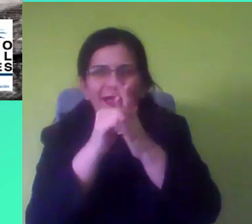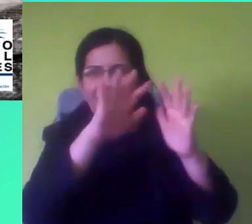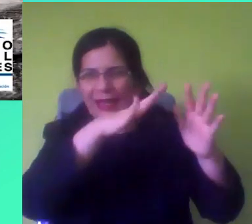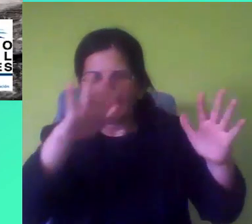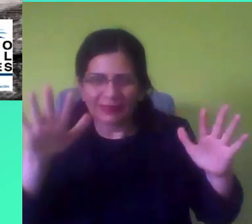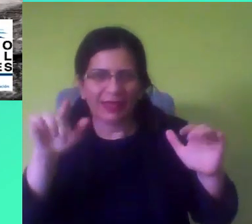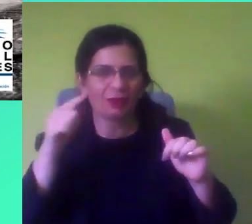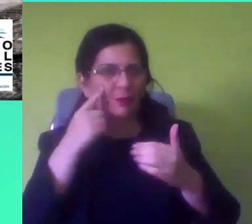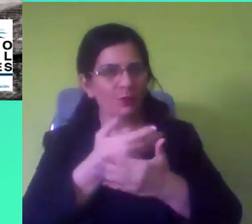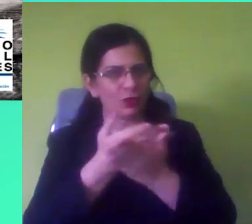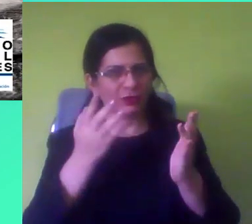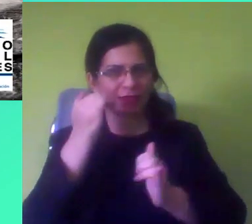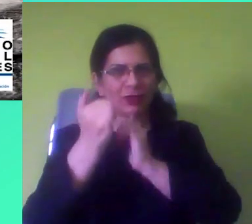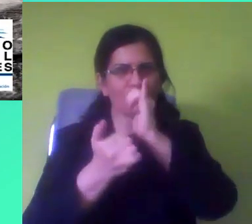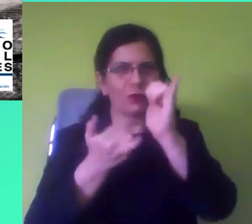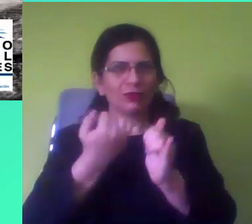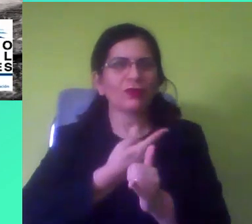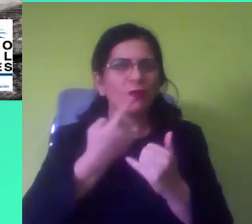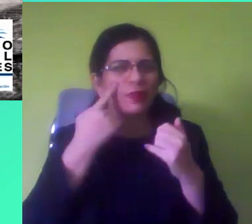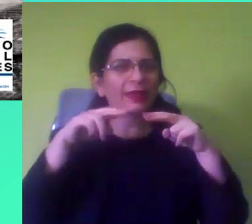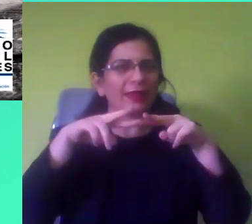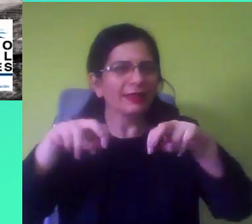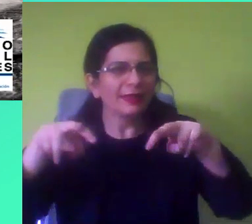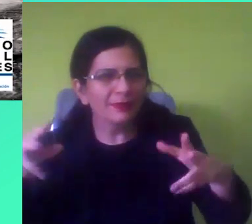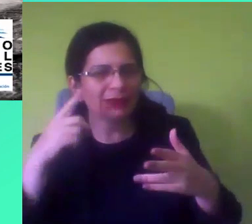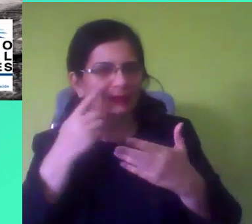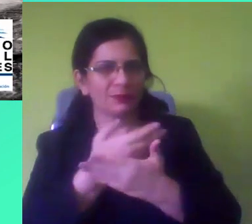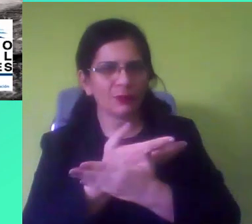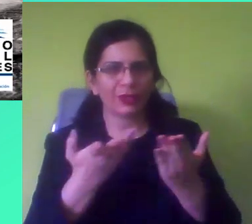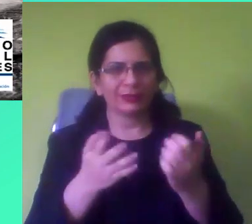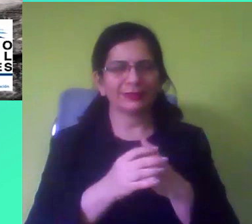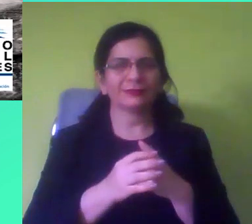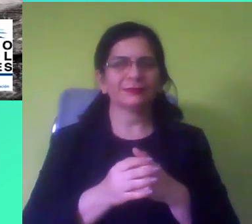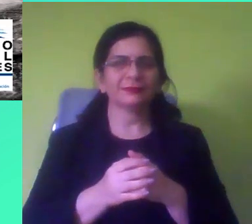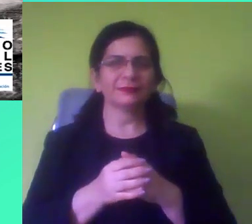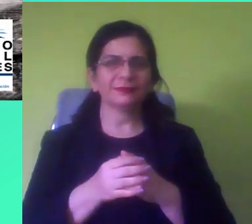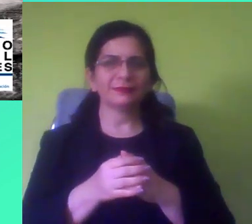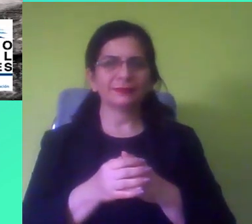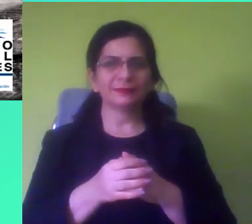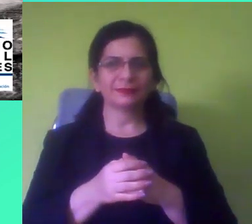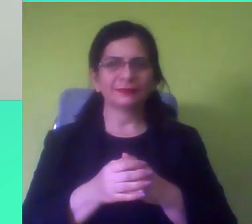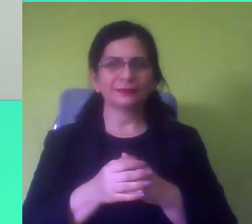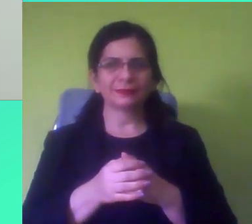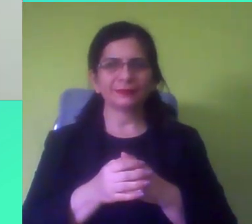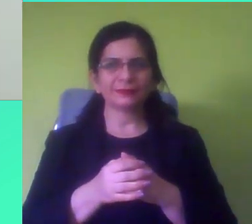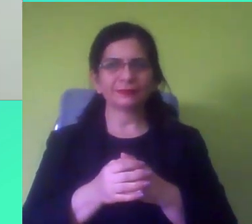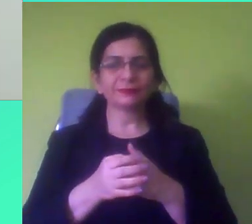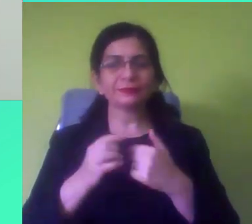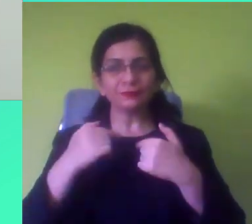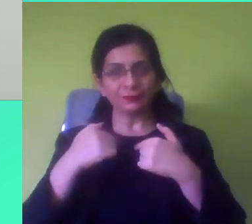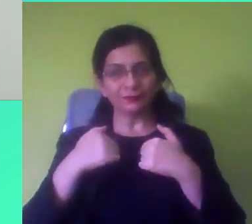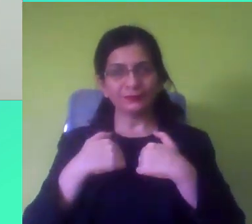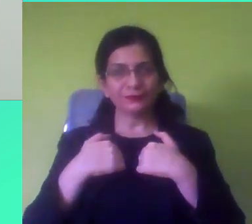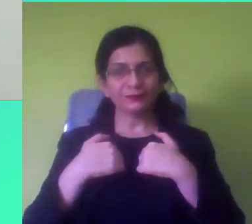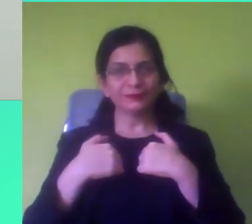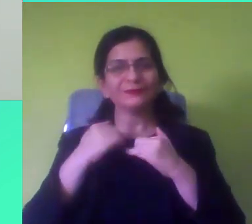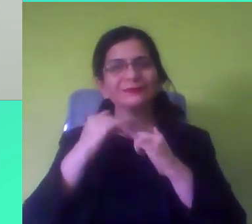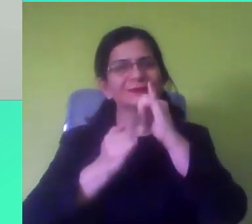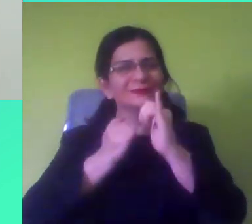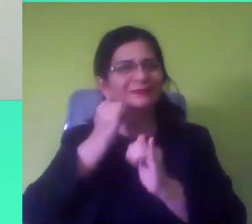así que bueno, voy a presentar la parte de resultados que obtuvimos recientemente. Bueno, yo voy